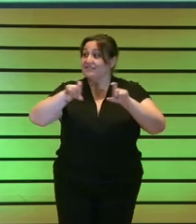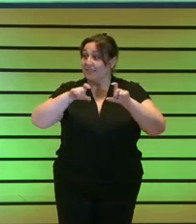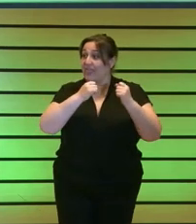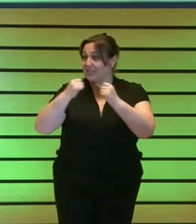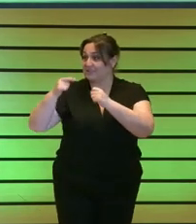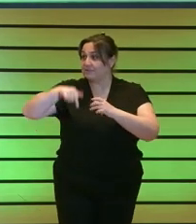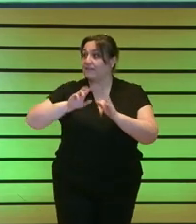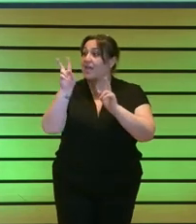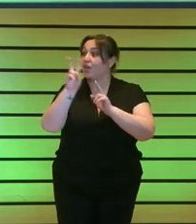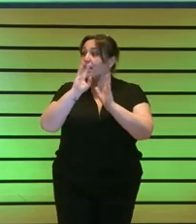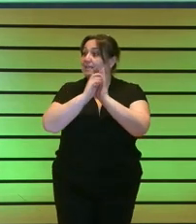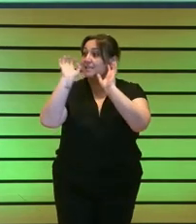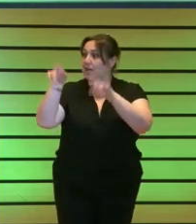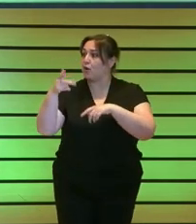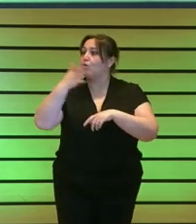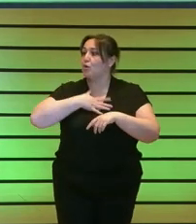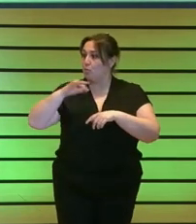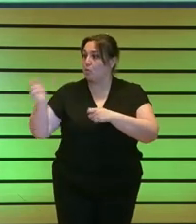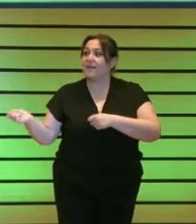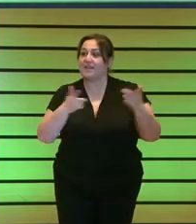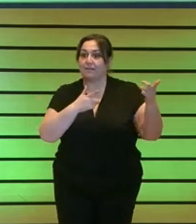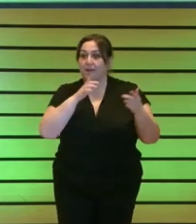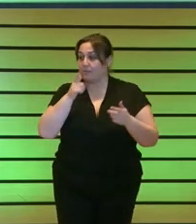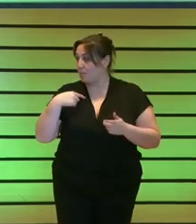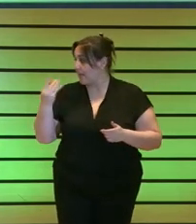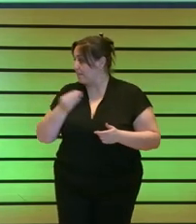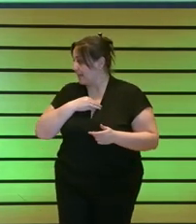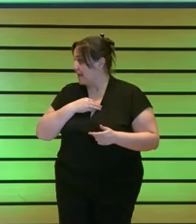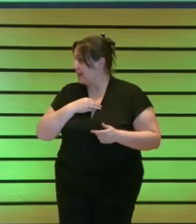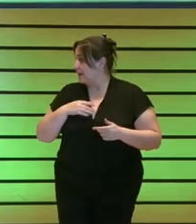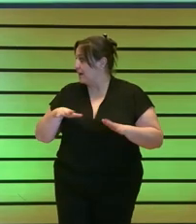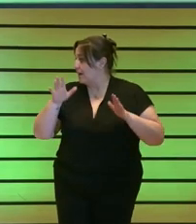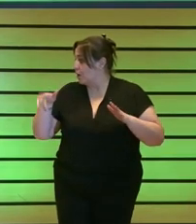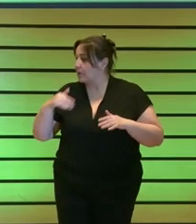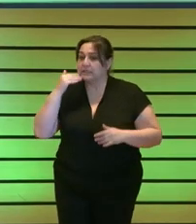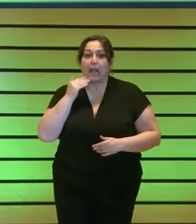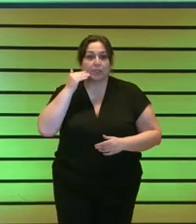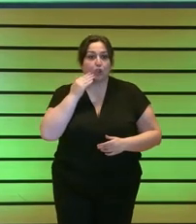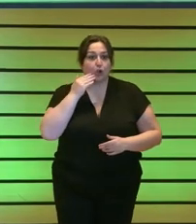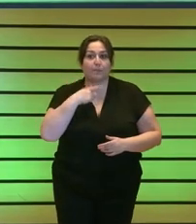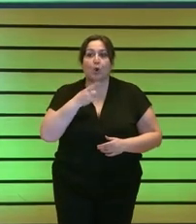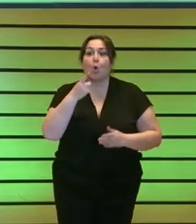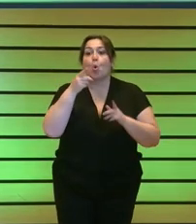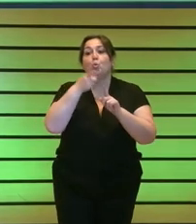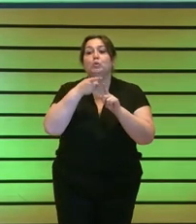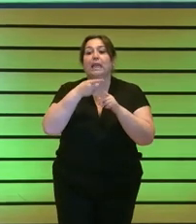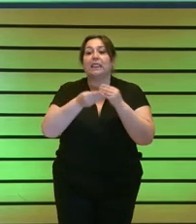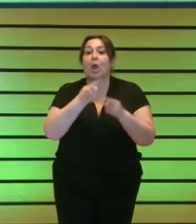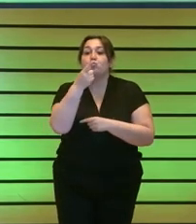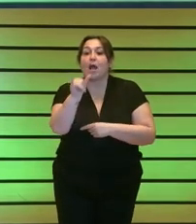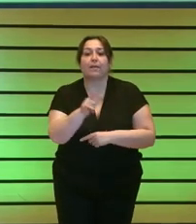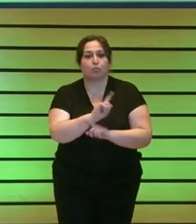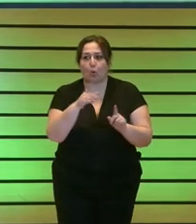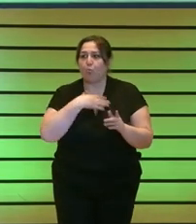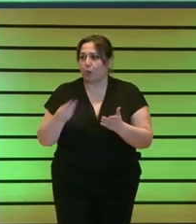y de Castilla León también se no van a poder llevar porque nos da pena aunque aunque es de cartón pero no es el de un solo uso no O sea se puede usar